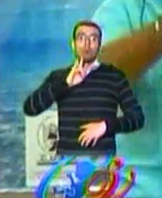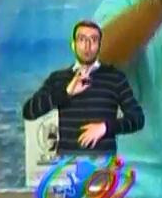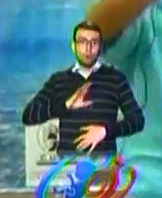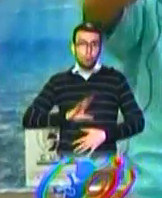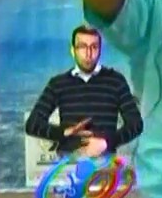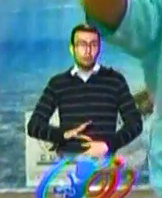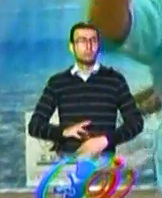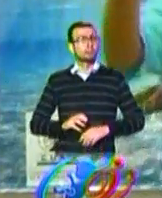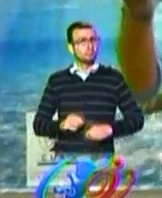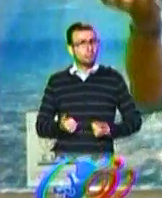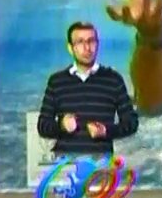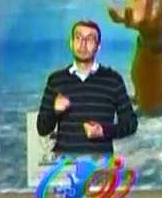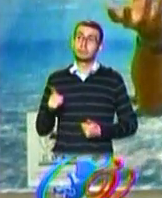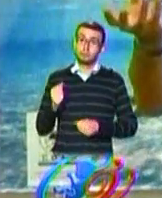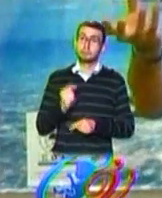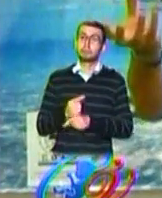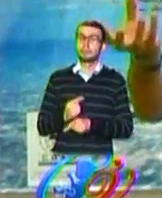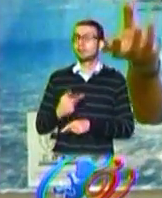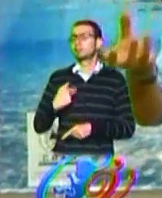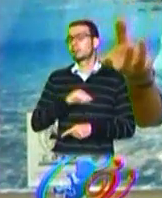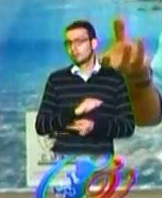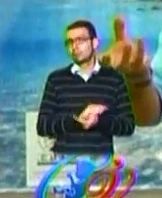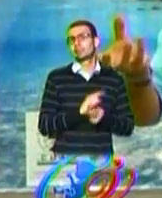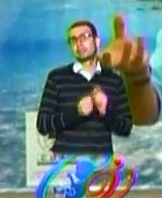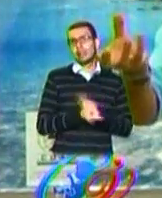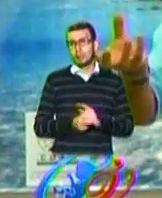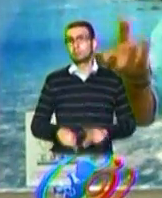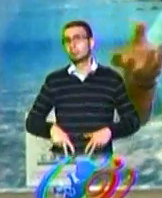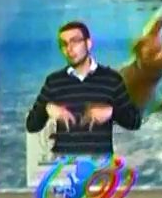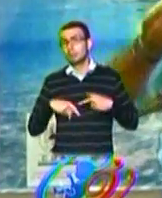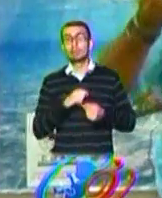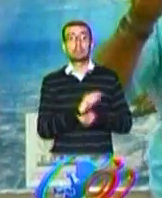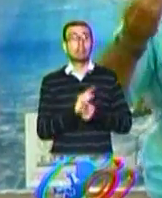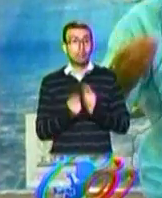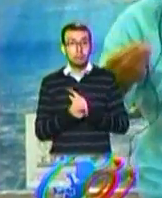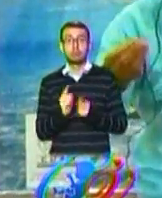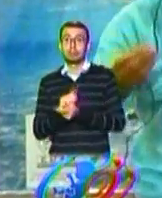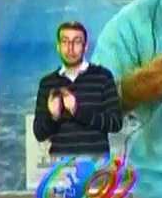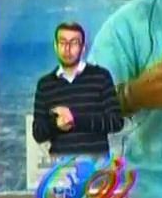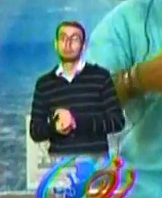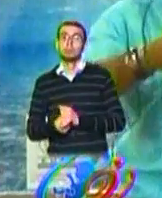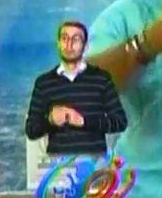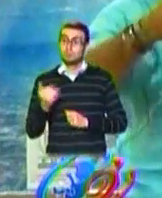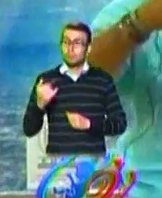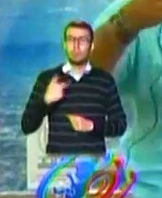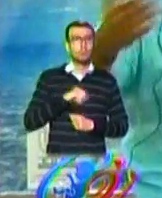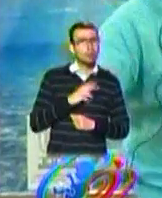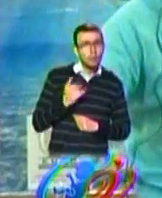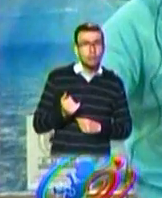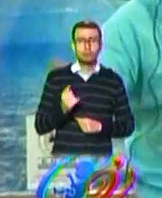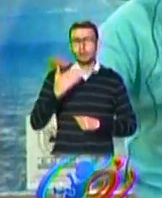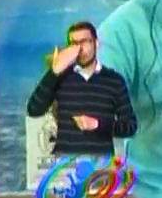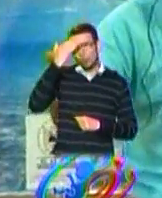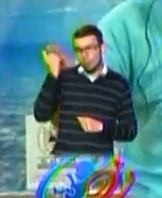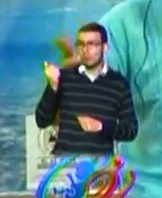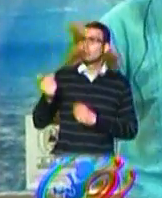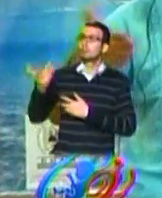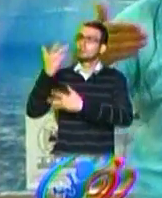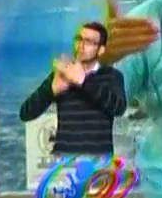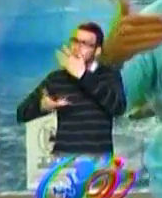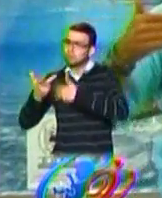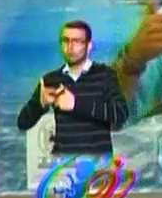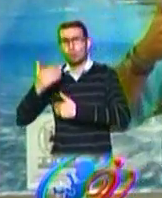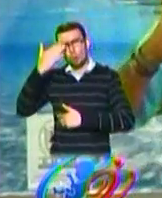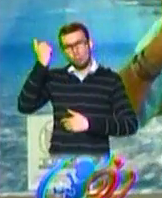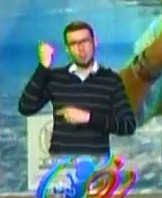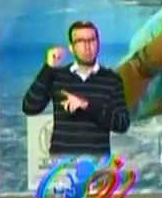porque hemos alterado nuestras condiciones de vida, porque se nos olvidó interactuar con el medio, se nos